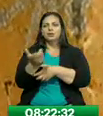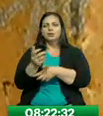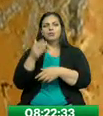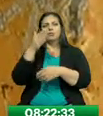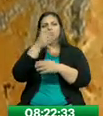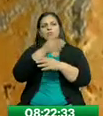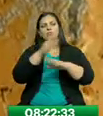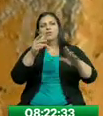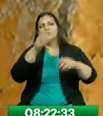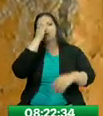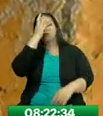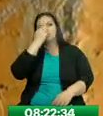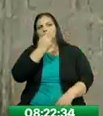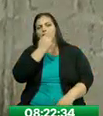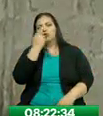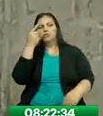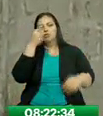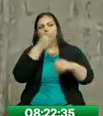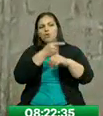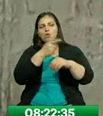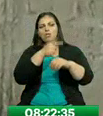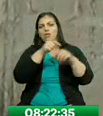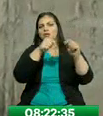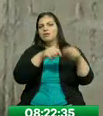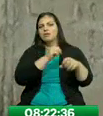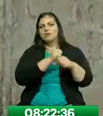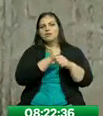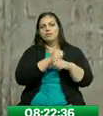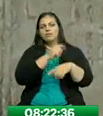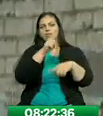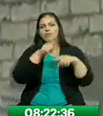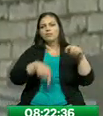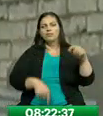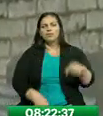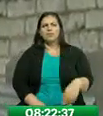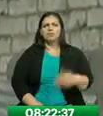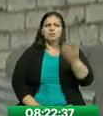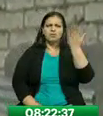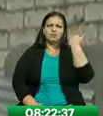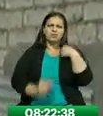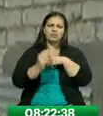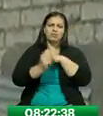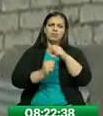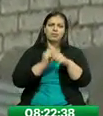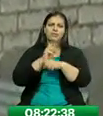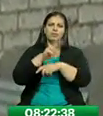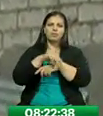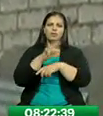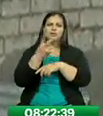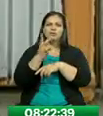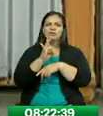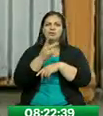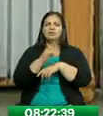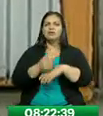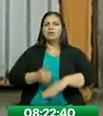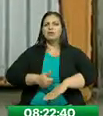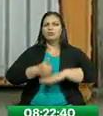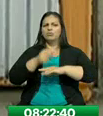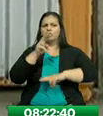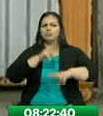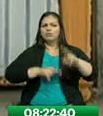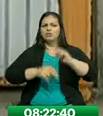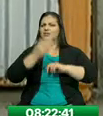esta sería la segunda ocasión porque en el 2017 ya recibieron reportes de que éste era un sitio no